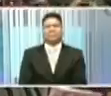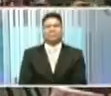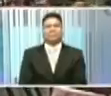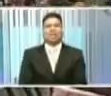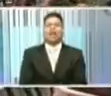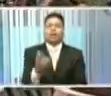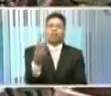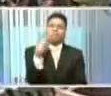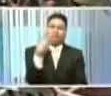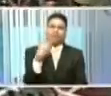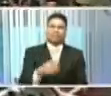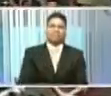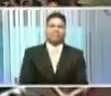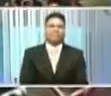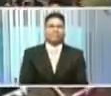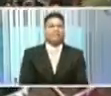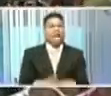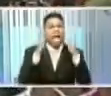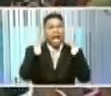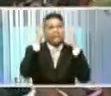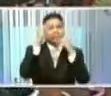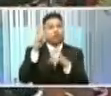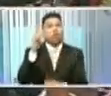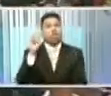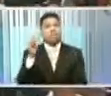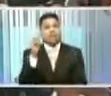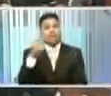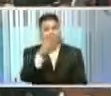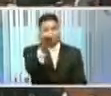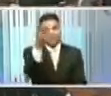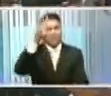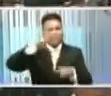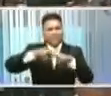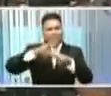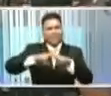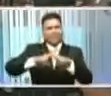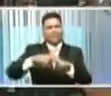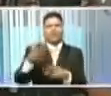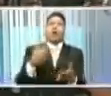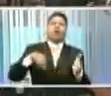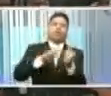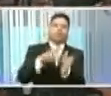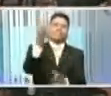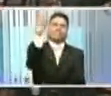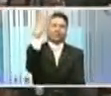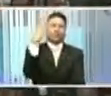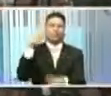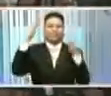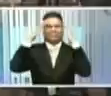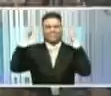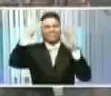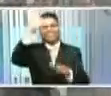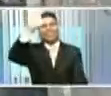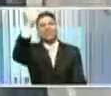Ahora fíjense, atención la tarea que les voy a poner, siéntese tranquilito, salió el sol otra vez, más saludarlo.